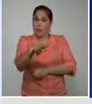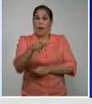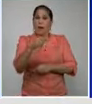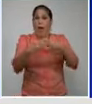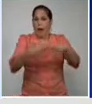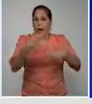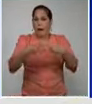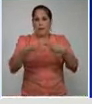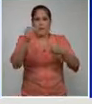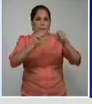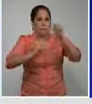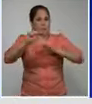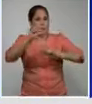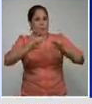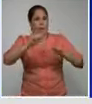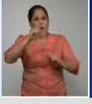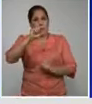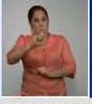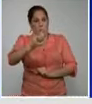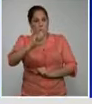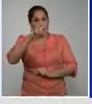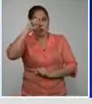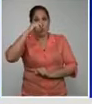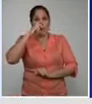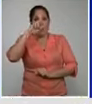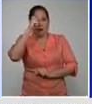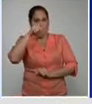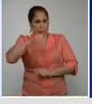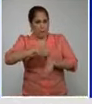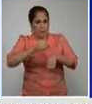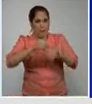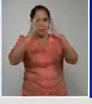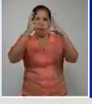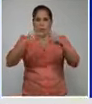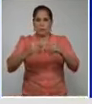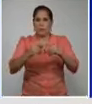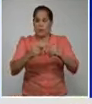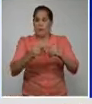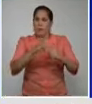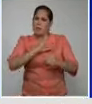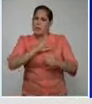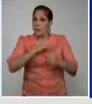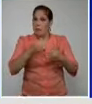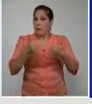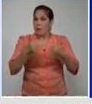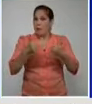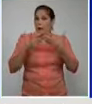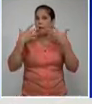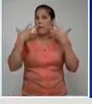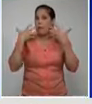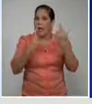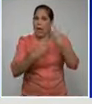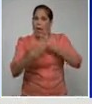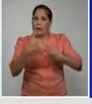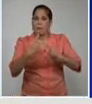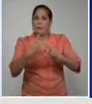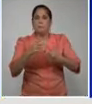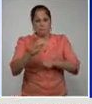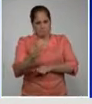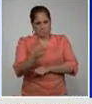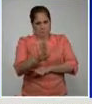Soberana 02 hasta el momento con los resultados que van obteniendo? Mira, yo